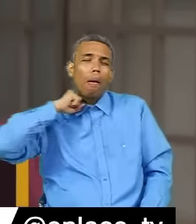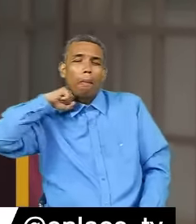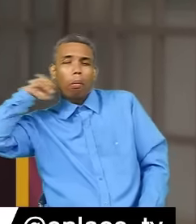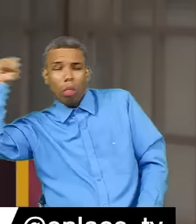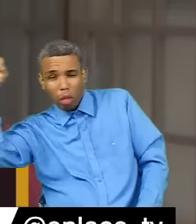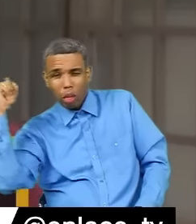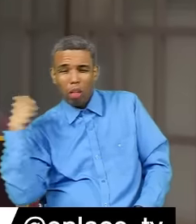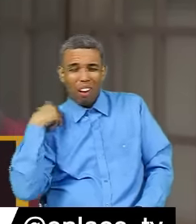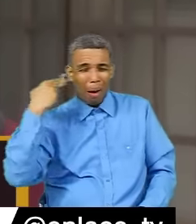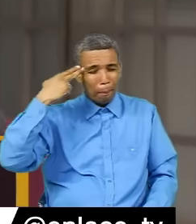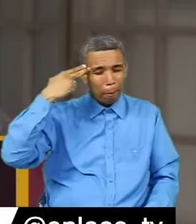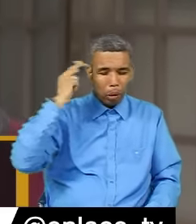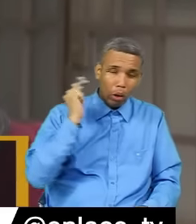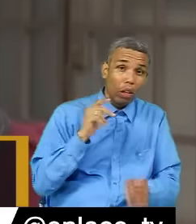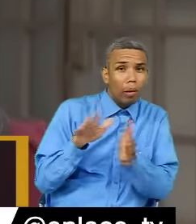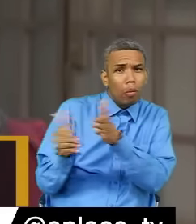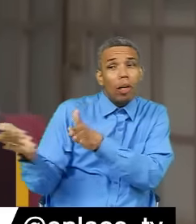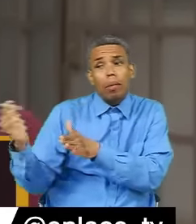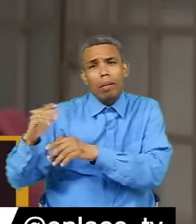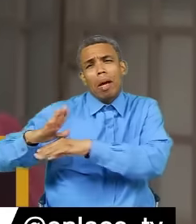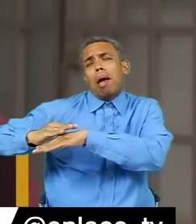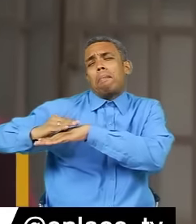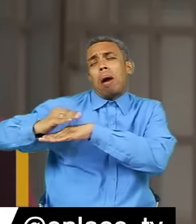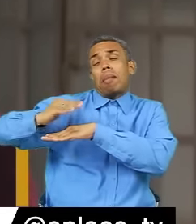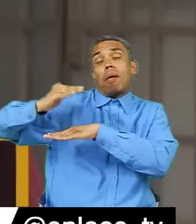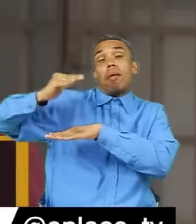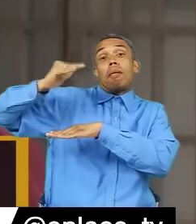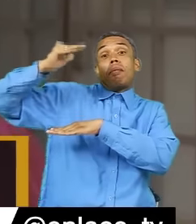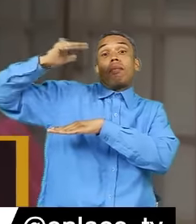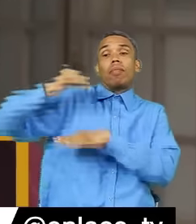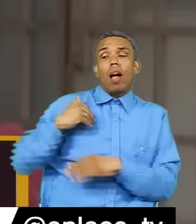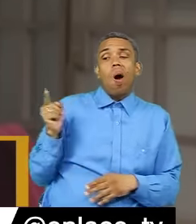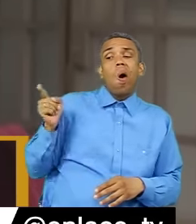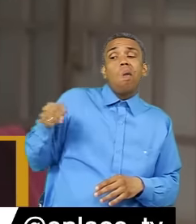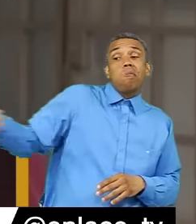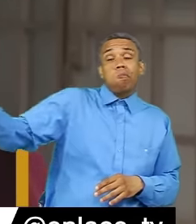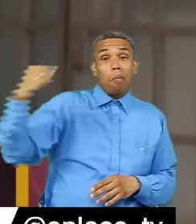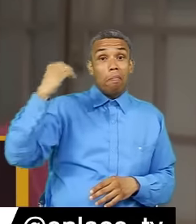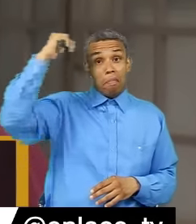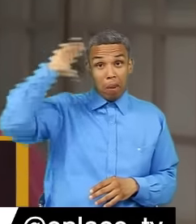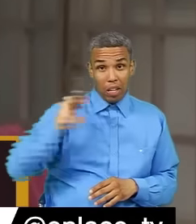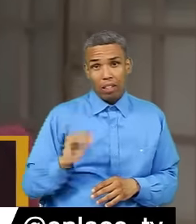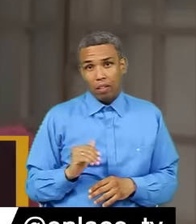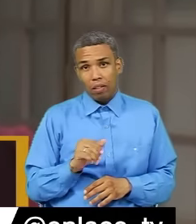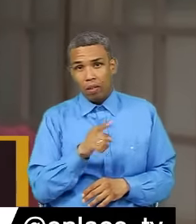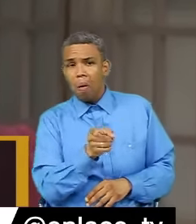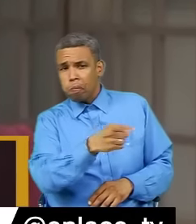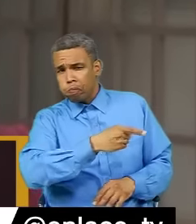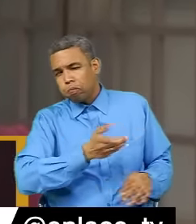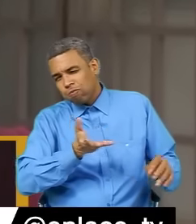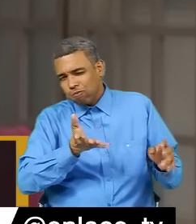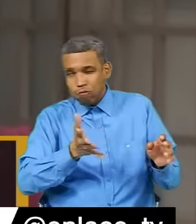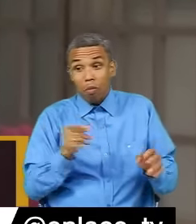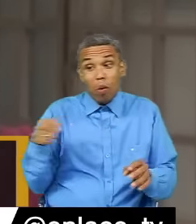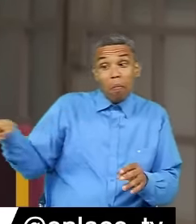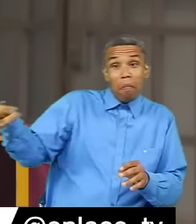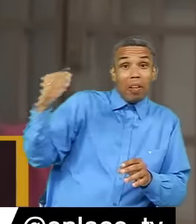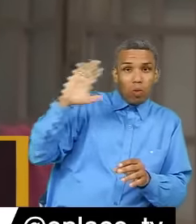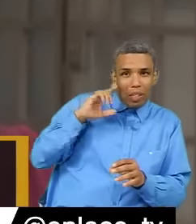contra los menores. Entonces, a raíz de eso, el doctor Elkin Yair, muy, muy atento y muy comprometido con las